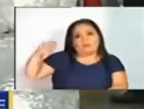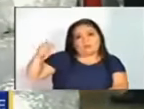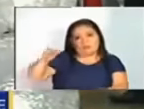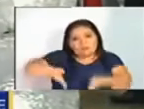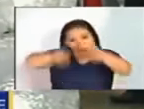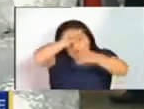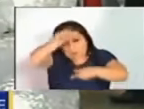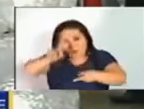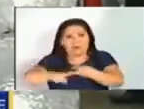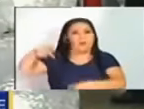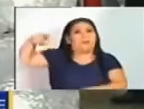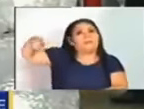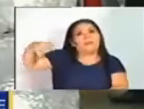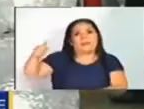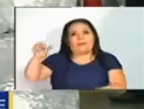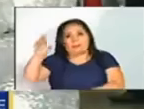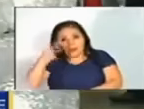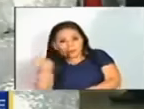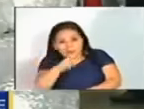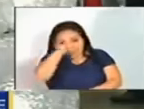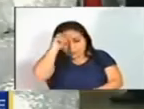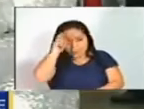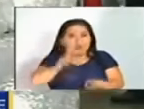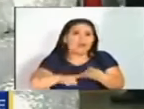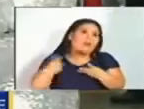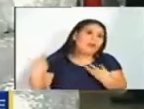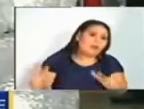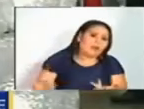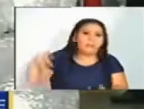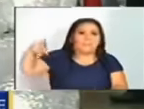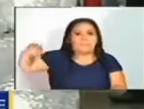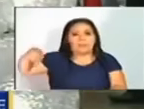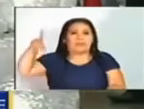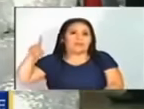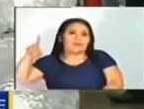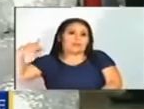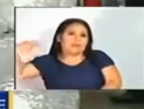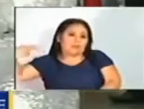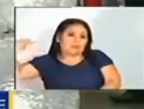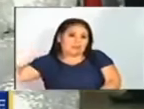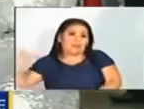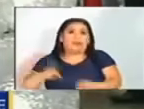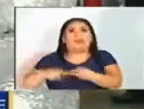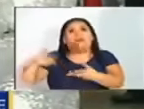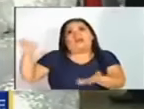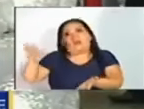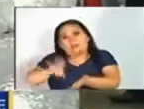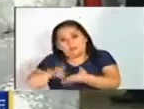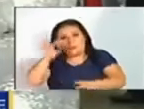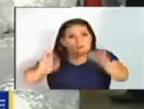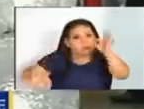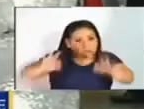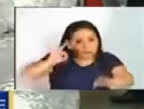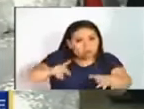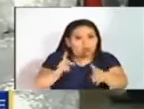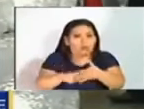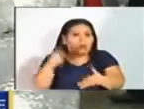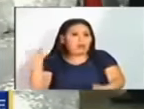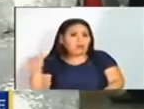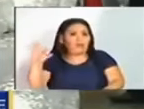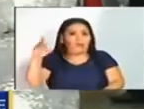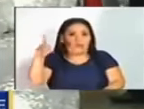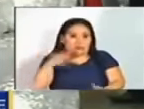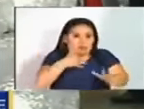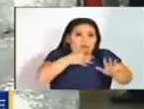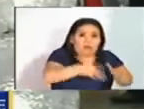la República, a la Procuraduría General de la República, a la Procuraduría para la Defensa de los Derechos Humanos, a la Corte de Cuentas y al poder de las